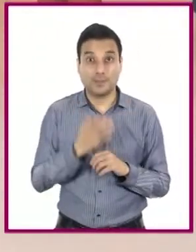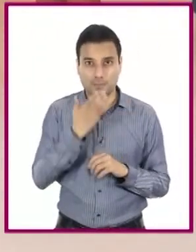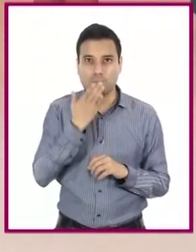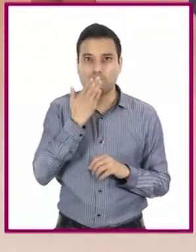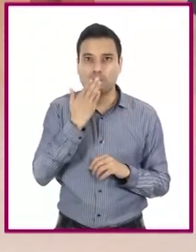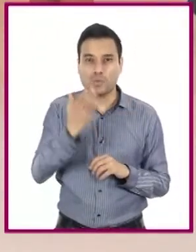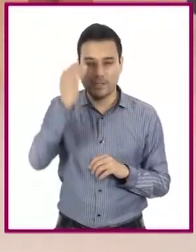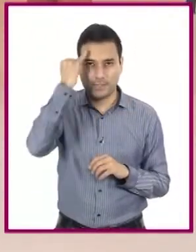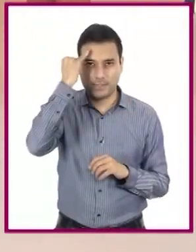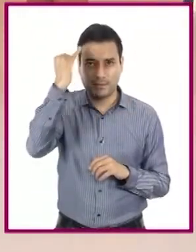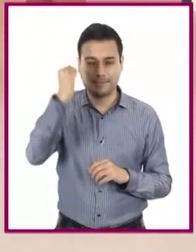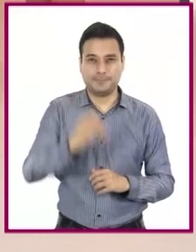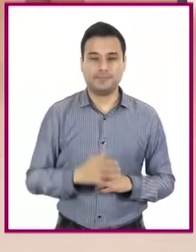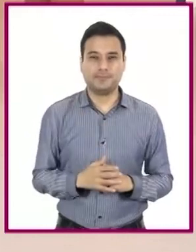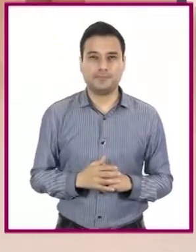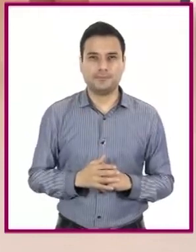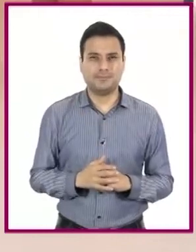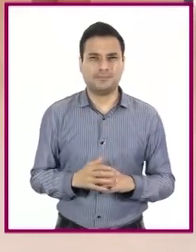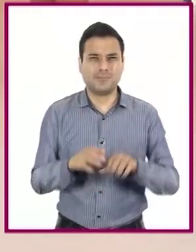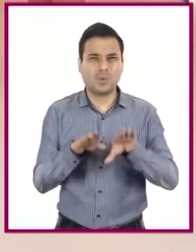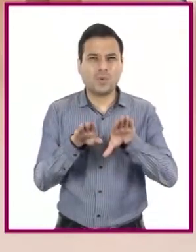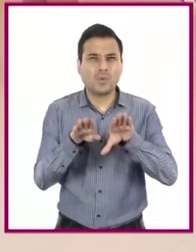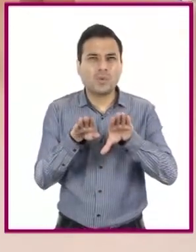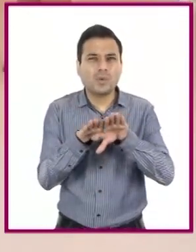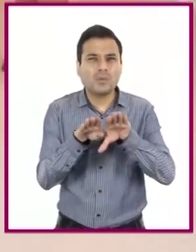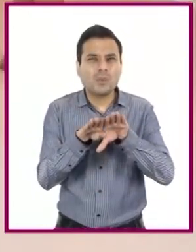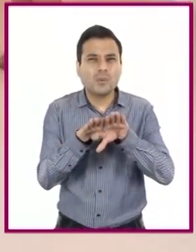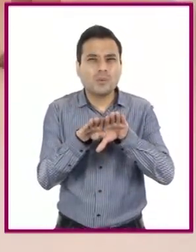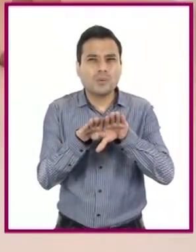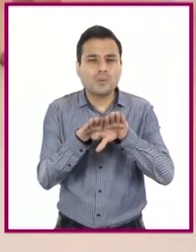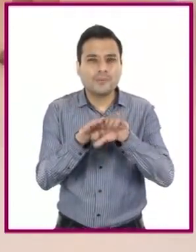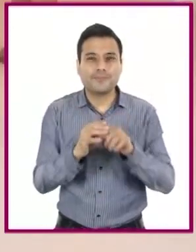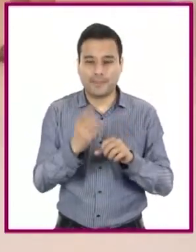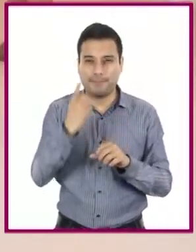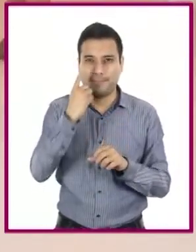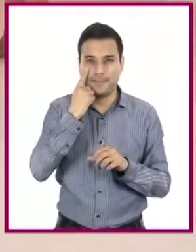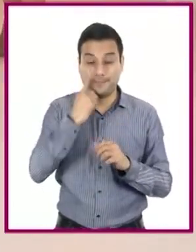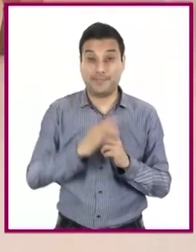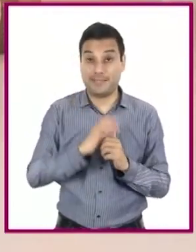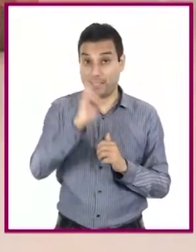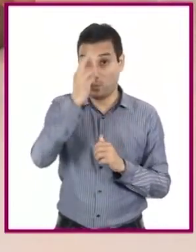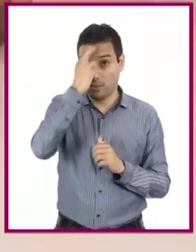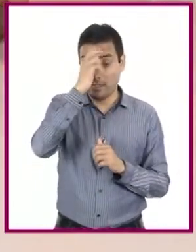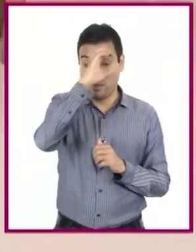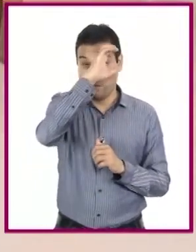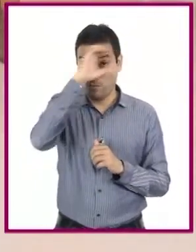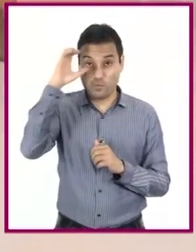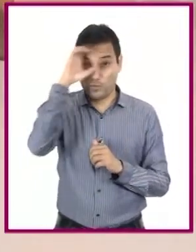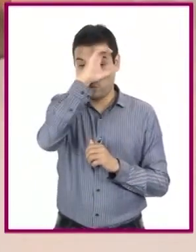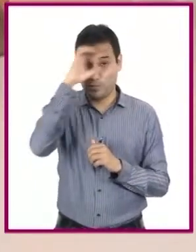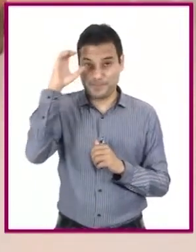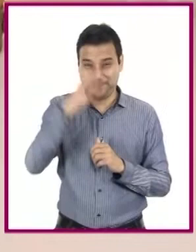idea. Pero, ¿cómo? Mira, ¿recuerdas la fotografía